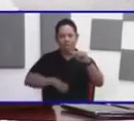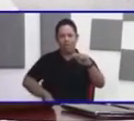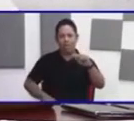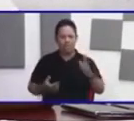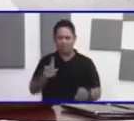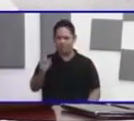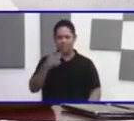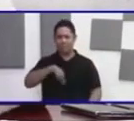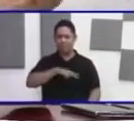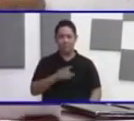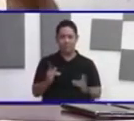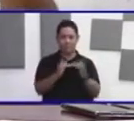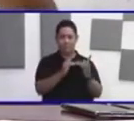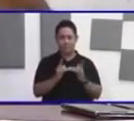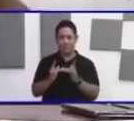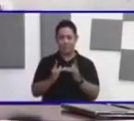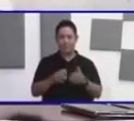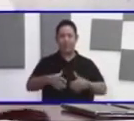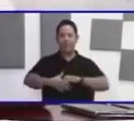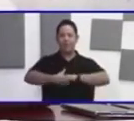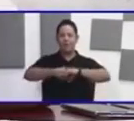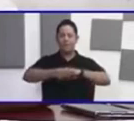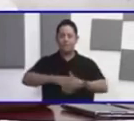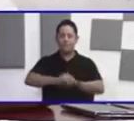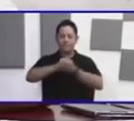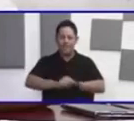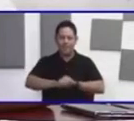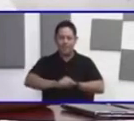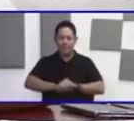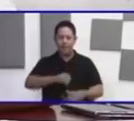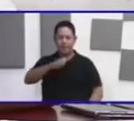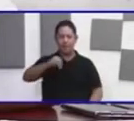específica. Entonces usted no puede, si yo voy a comprar una cama cualquiera por eBay